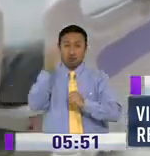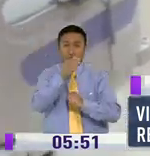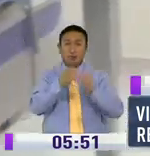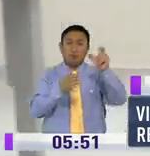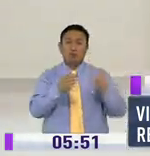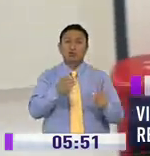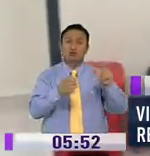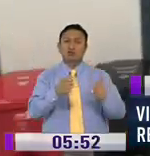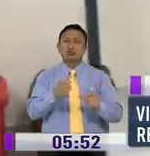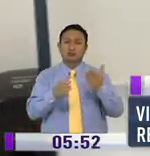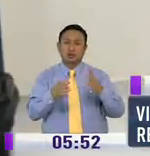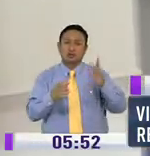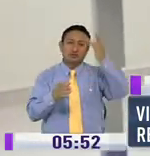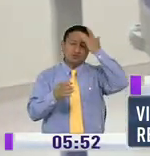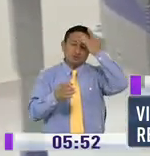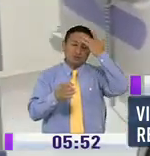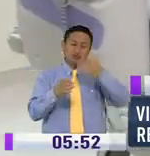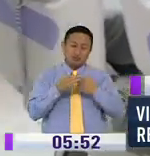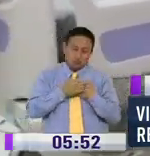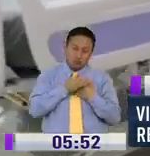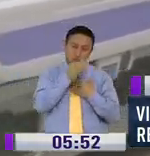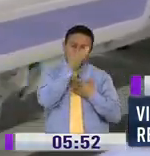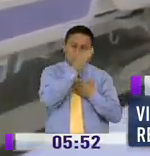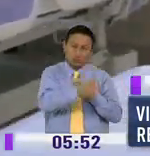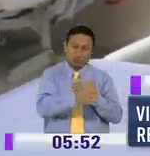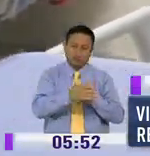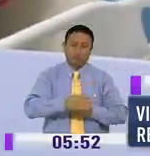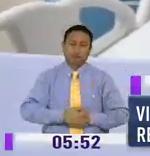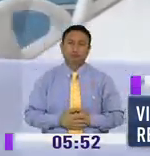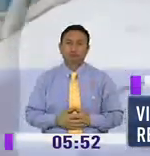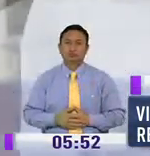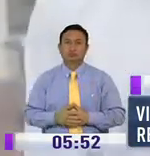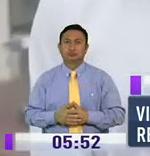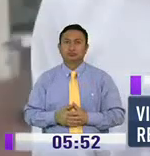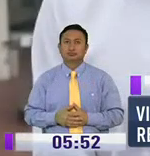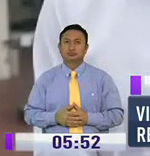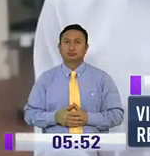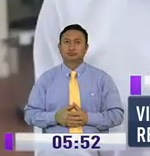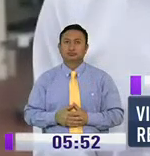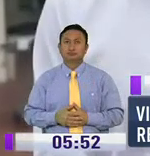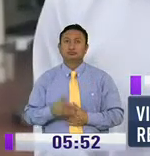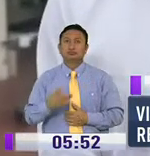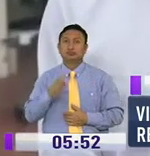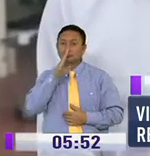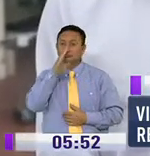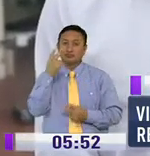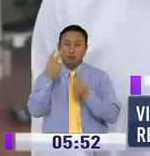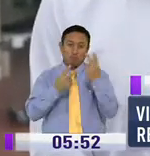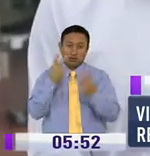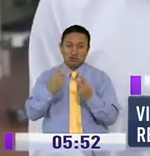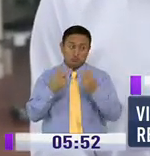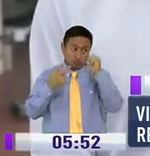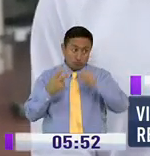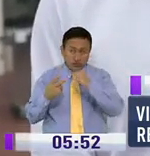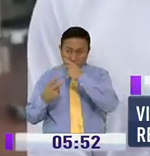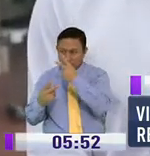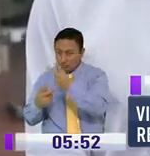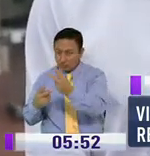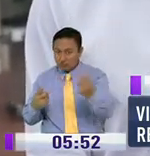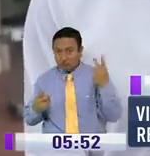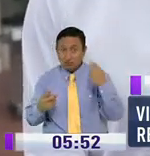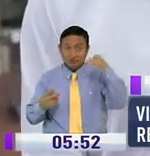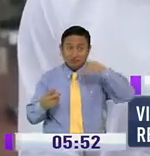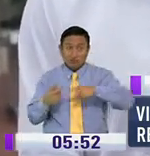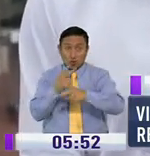a pacientes que presenten síntomas del COVID-19. Es prioridad en todas las visitas poder asegurarnos de que